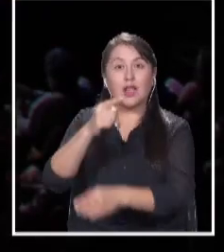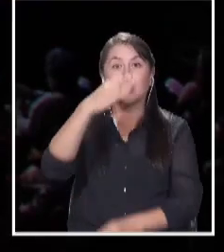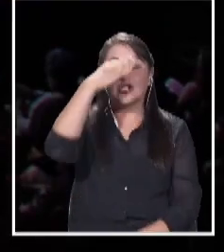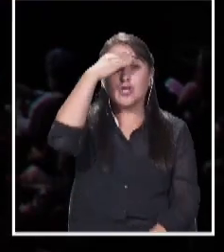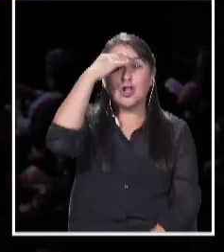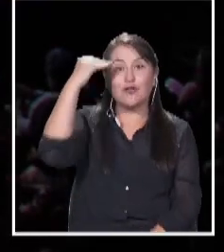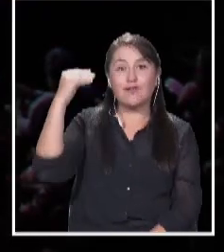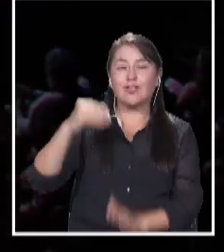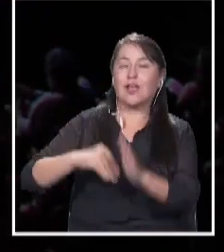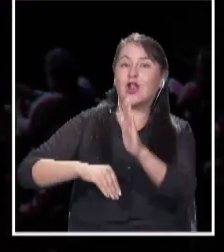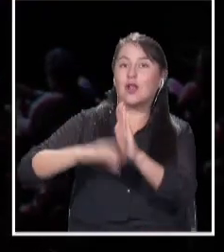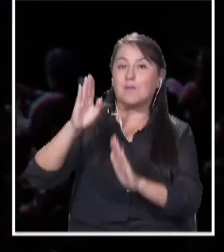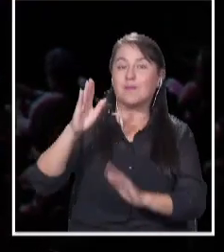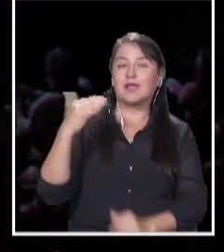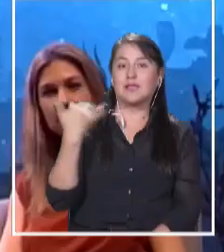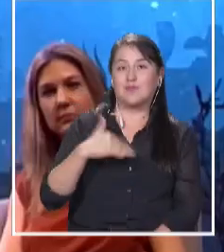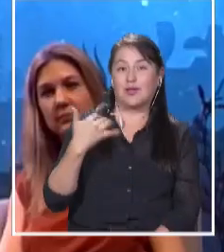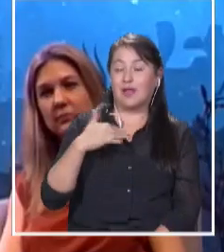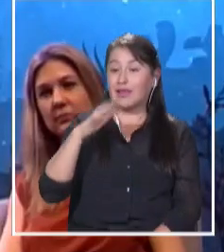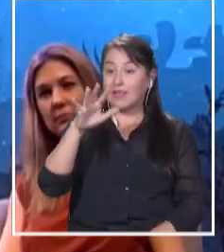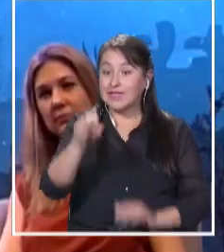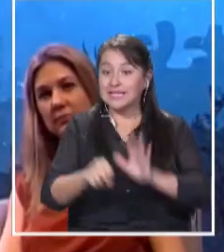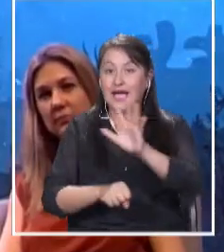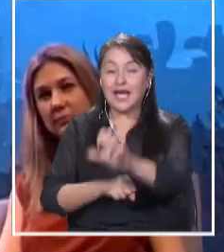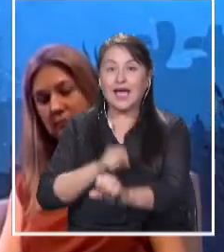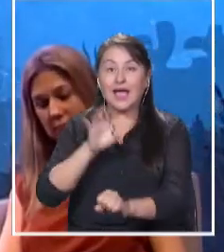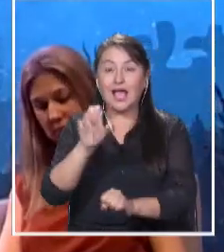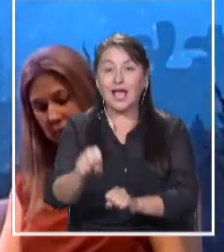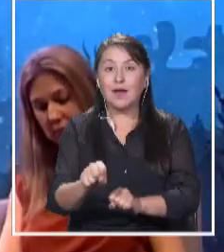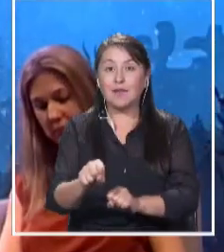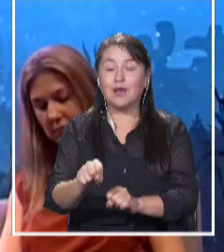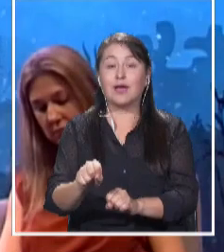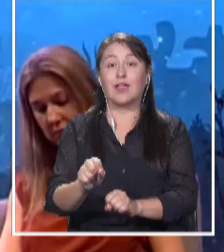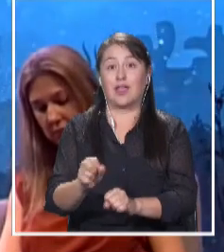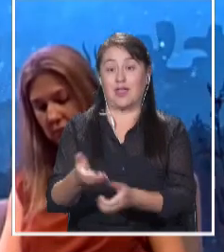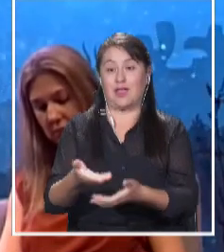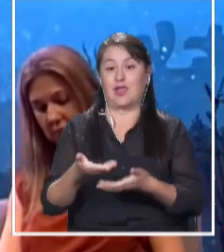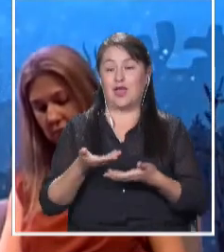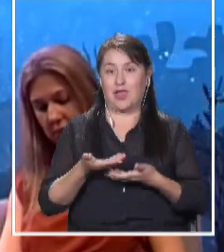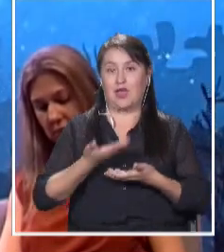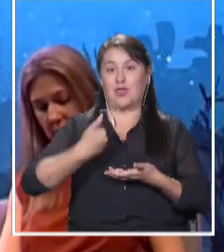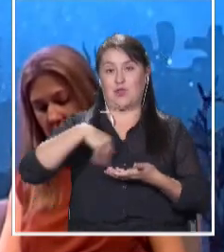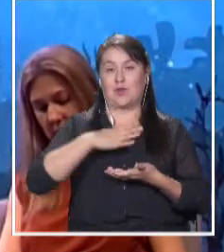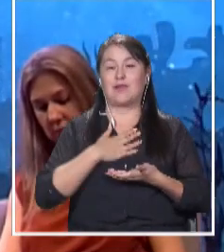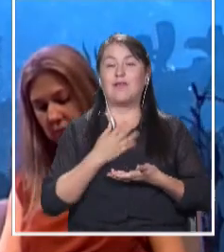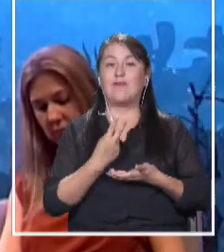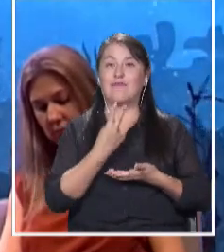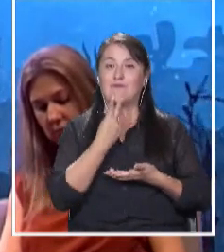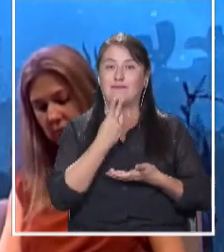más importante que extraemos del océano es nuestra propia existencia.